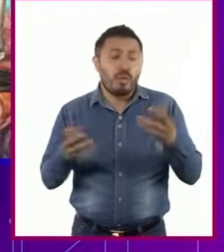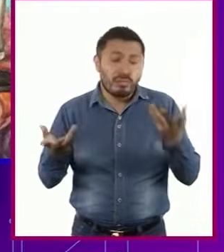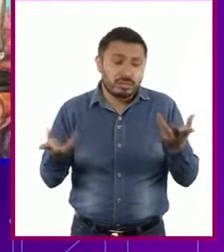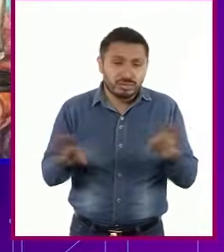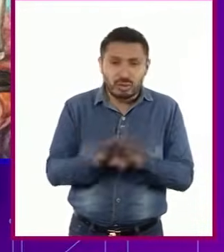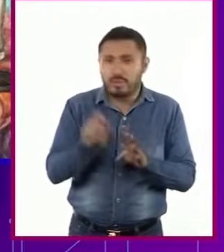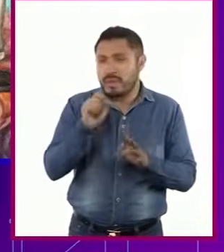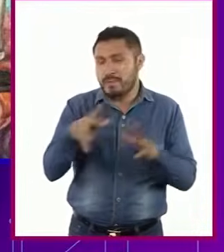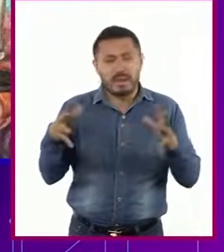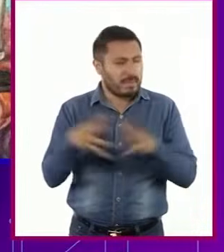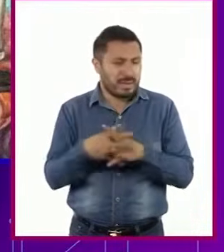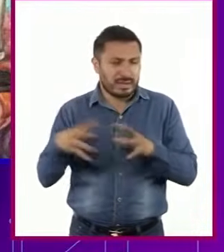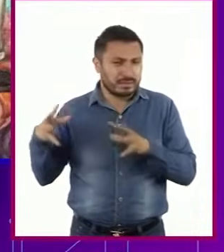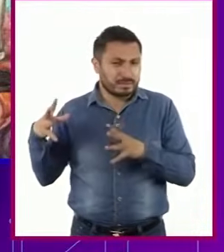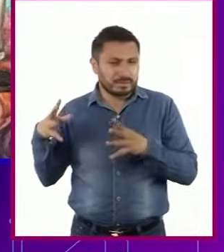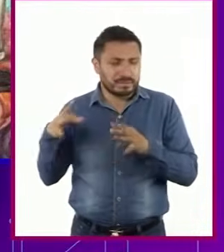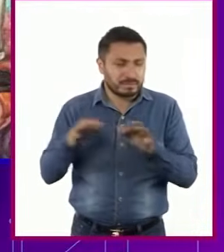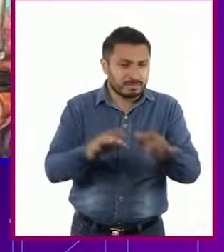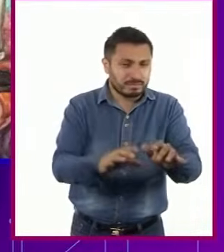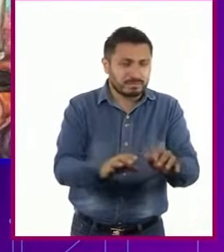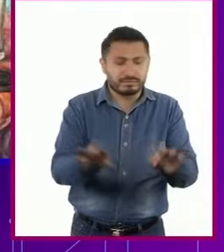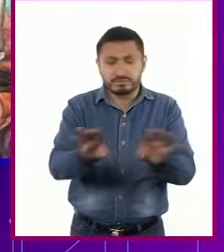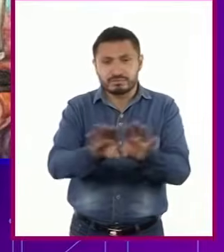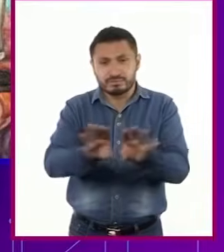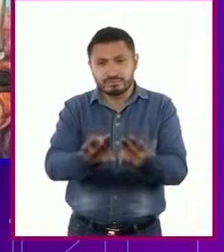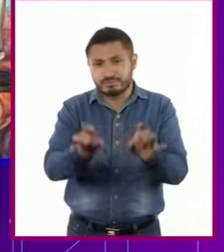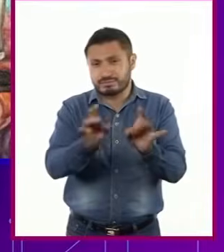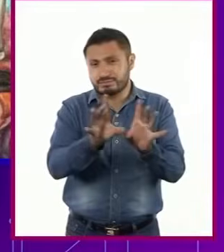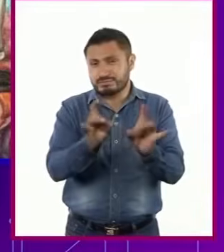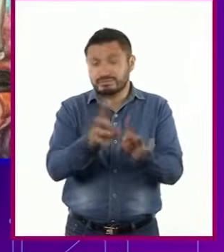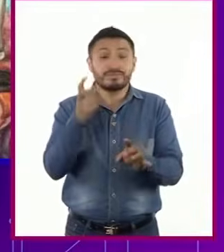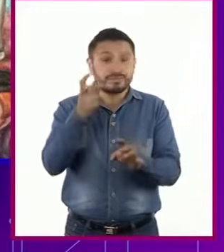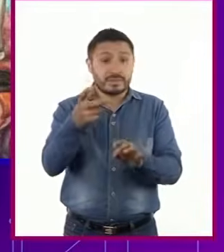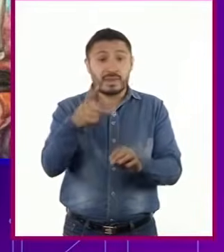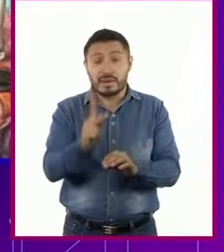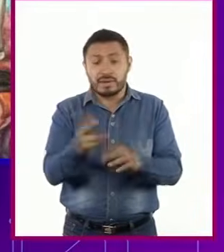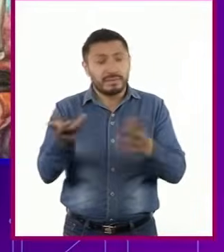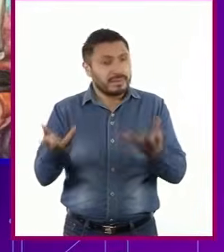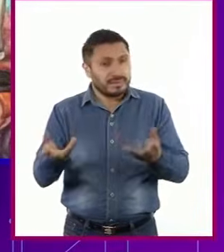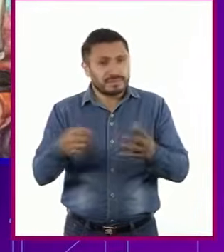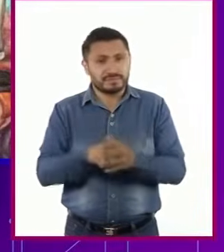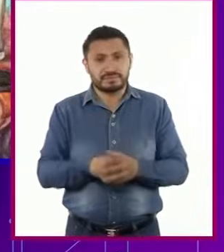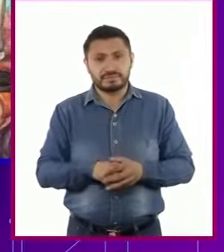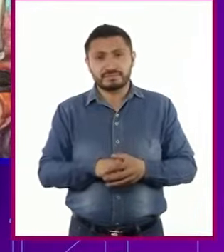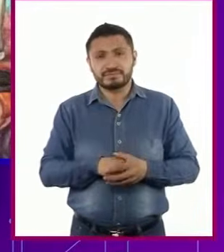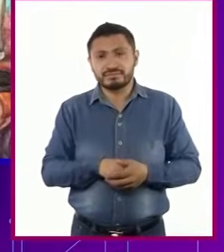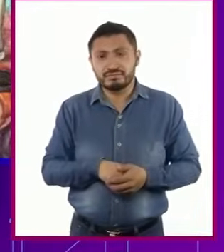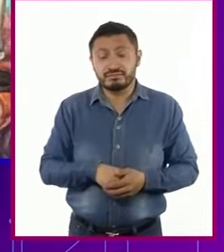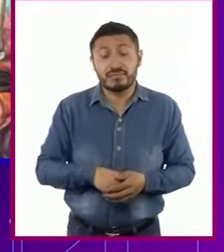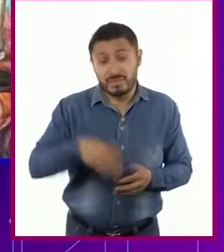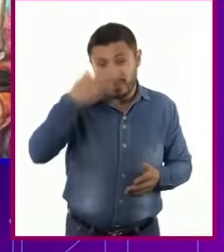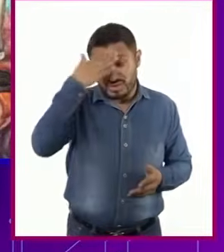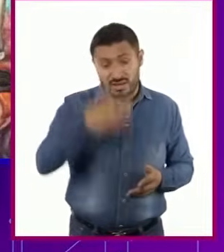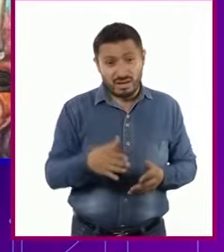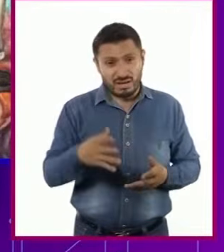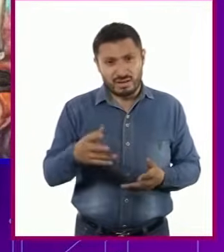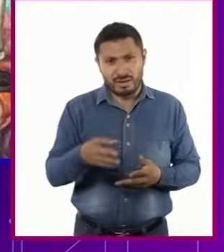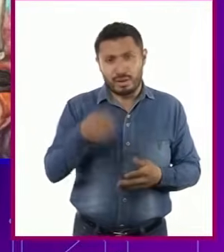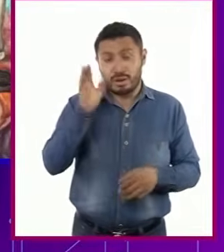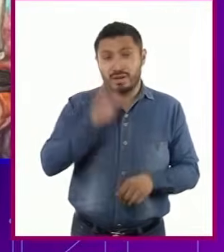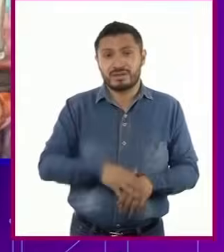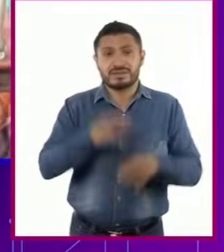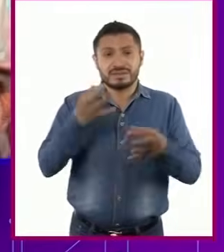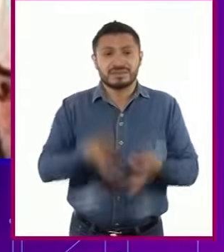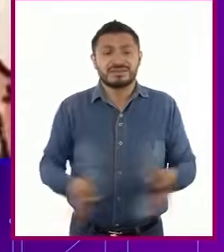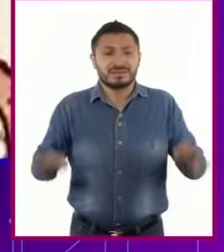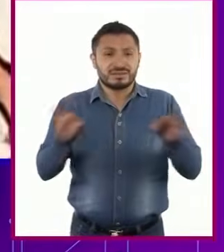mismas guerras de conquista fueron las que ocasionaron esto, pero de hecho pues se sabe que el principal